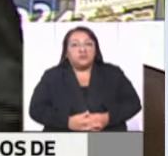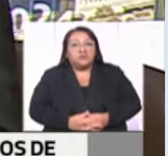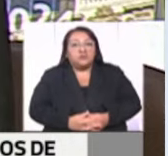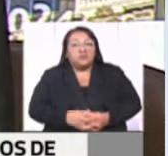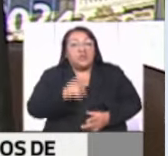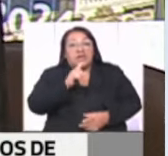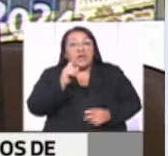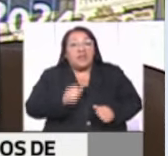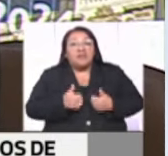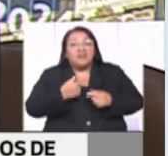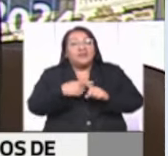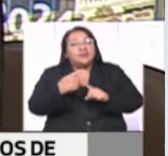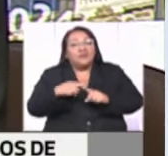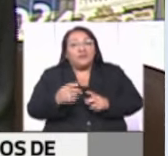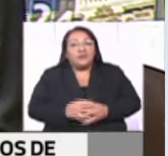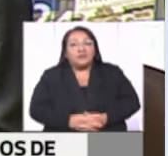realidad